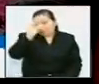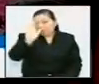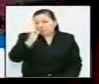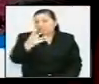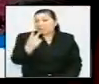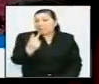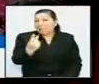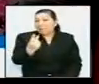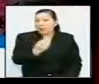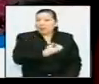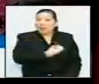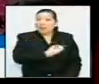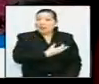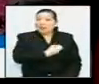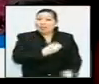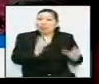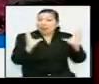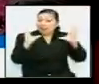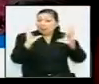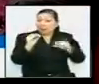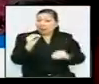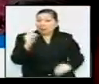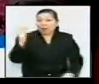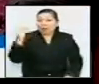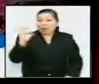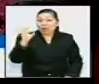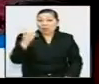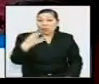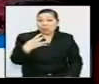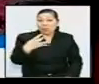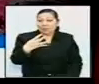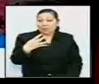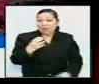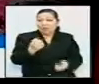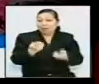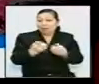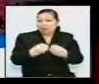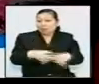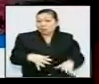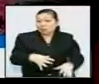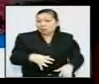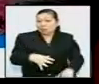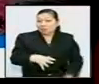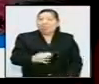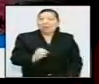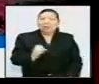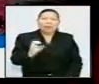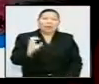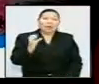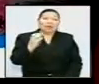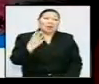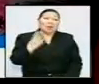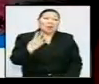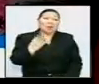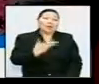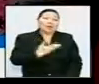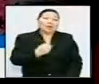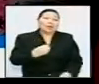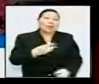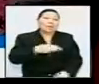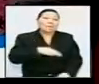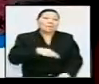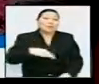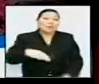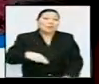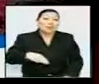fue, de mayo, en la noche en Cuarto Poder, renuncia a Martín Vizcarra. Entonces yo supongo, hago mi hipótesis, de